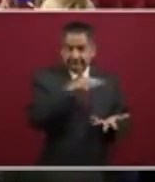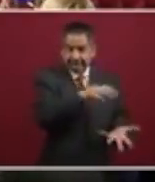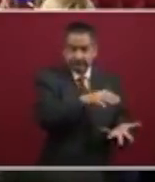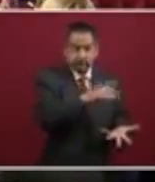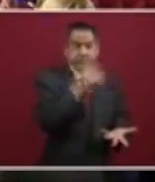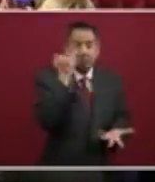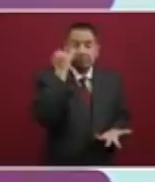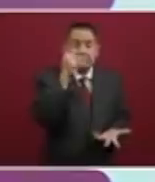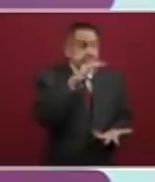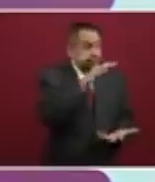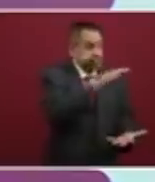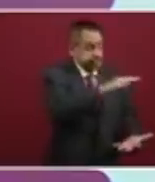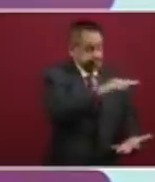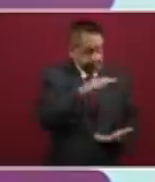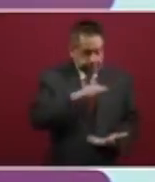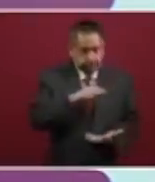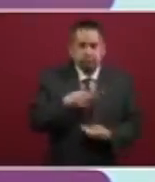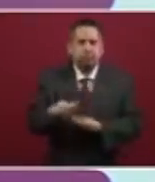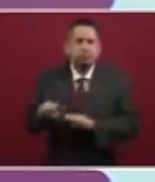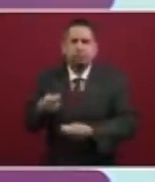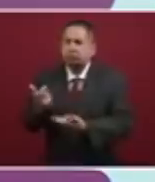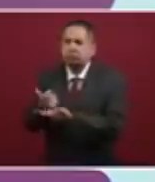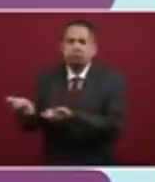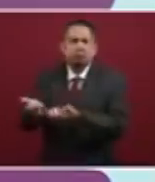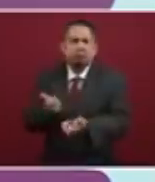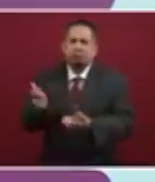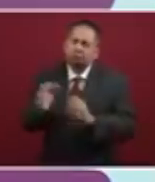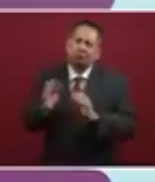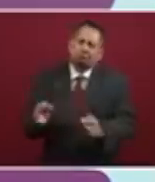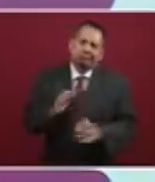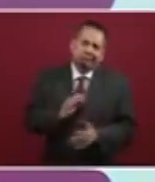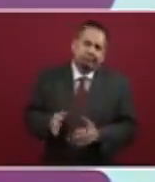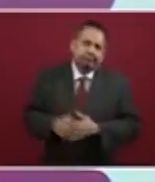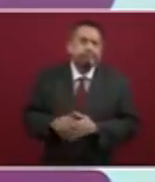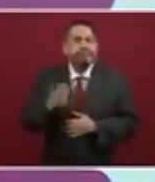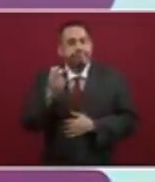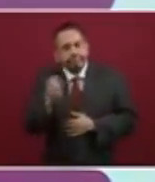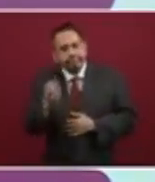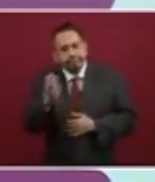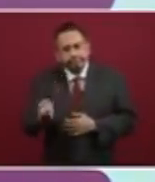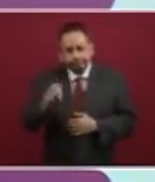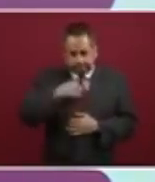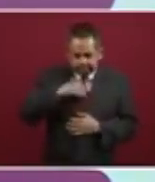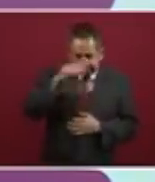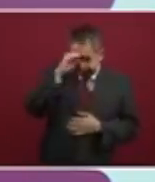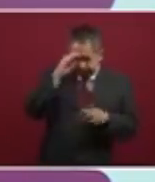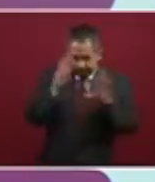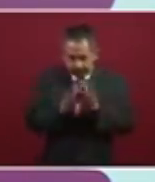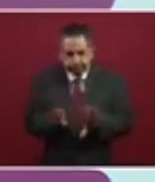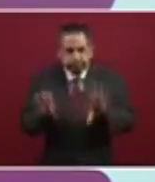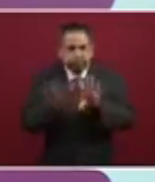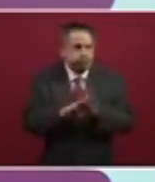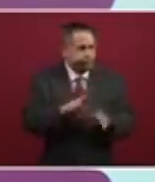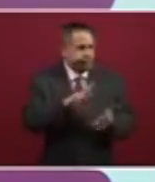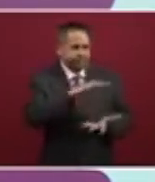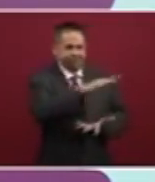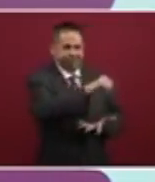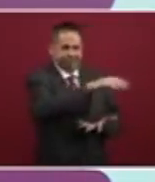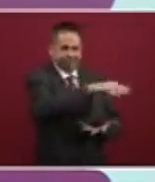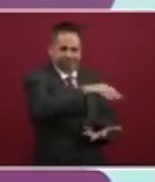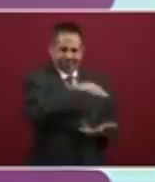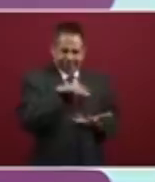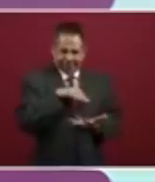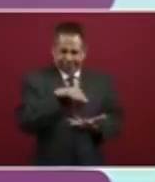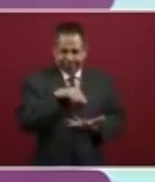Hubiese alcanzado para muchas cosas. Estamos definiendo cómo vamos a devolver el